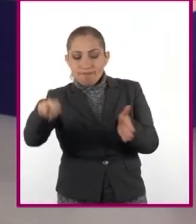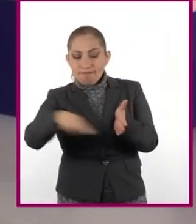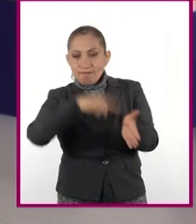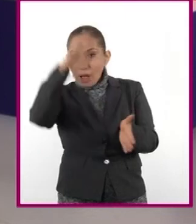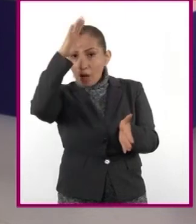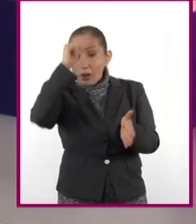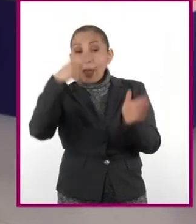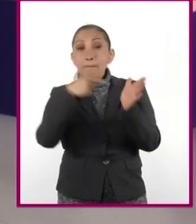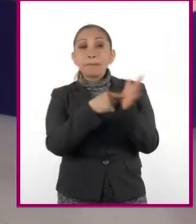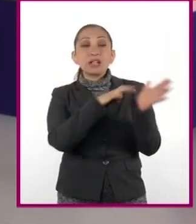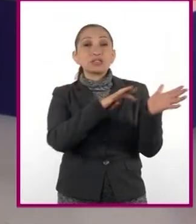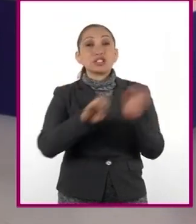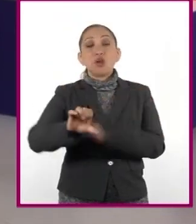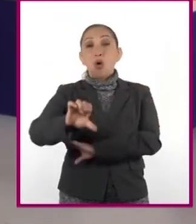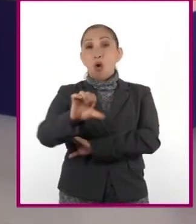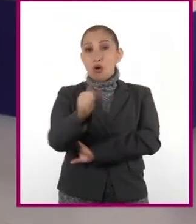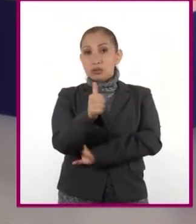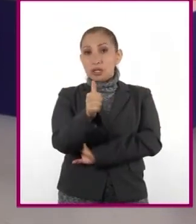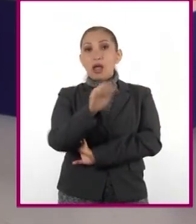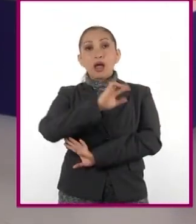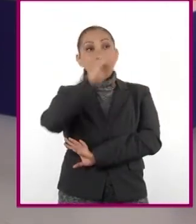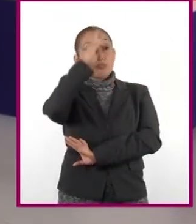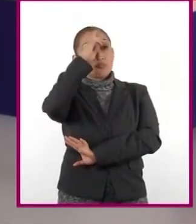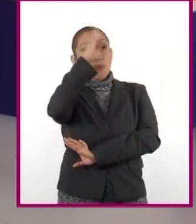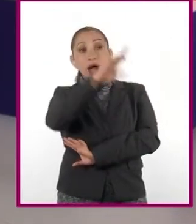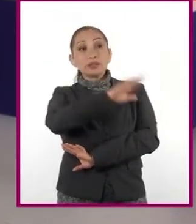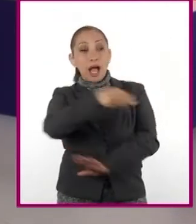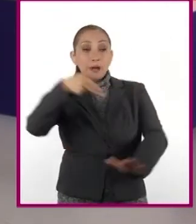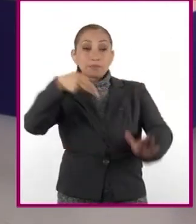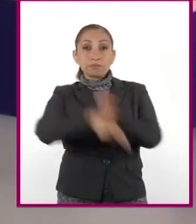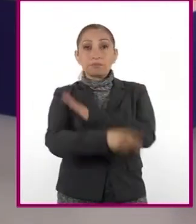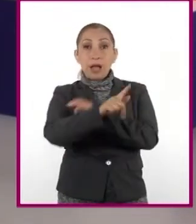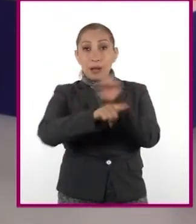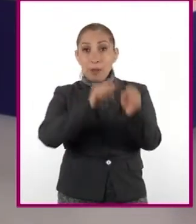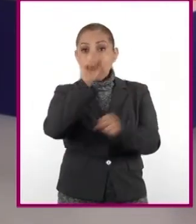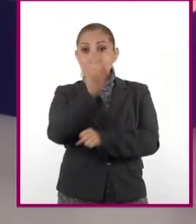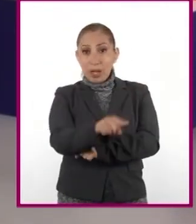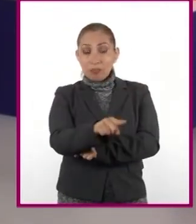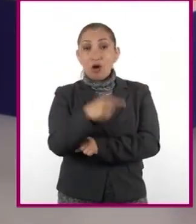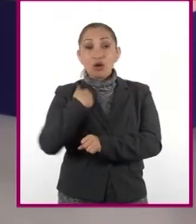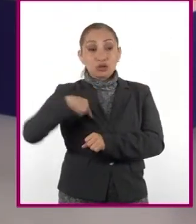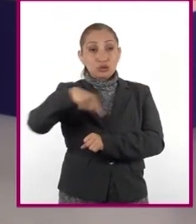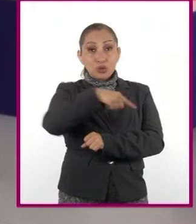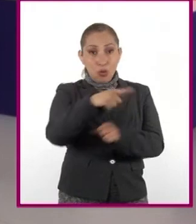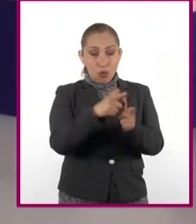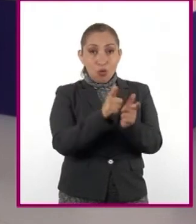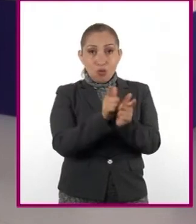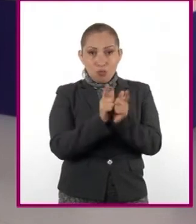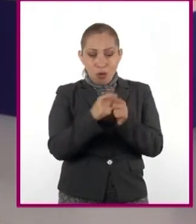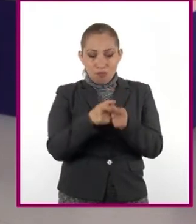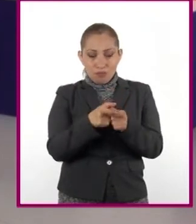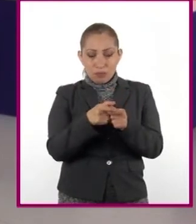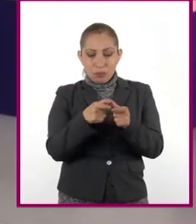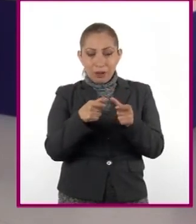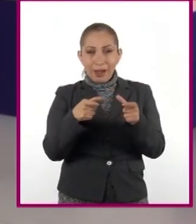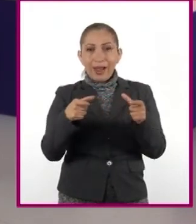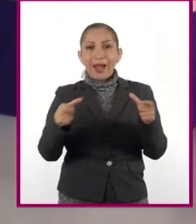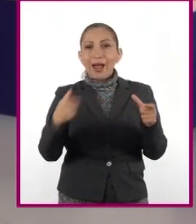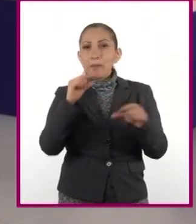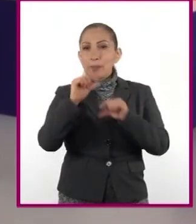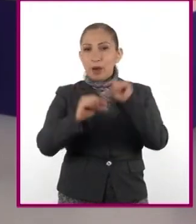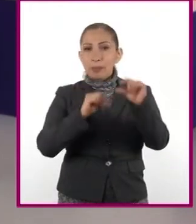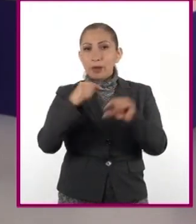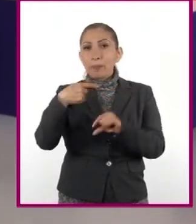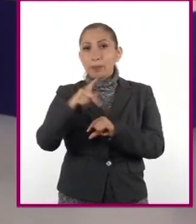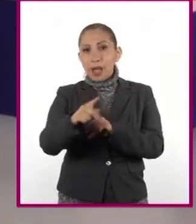tratado en 1911 para prohibir su caza y su población gradualmente se recuperó,